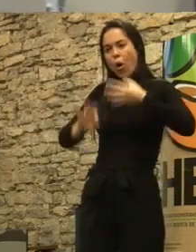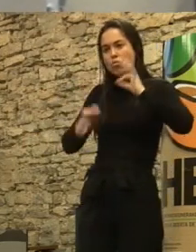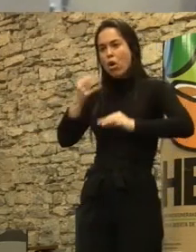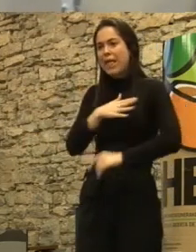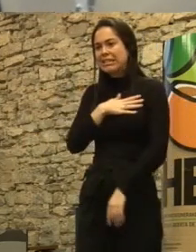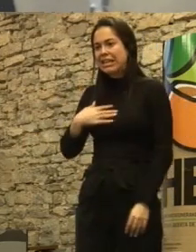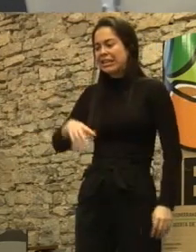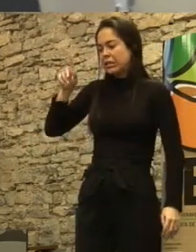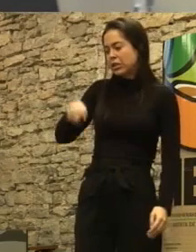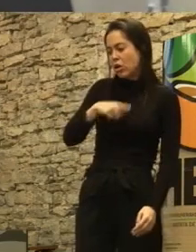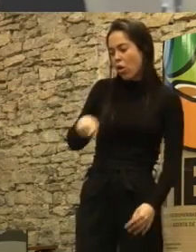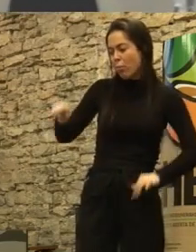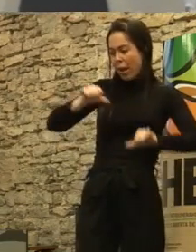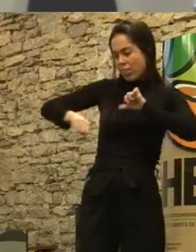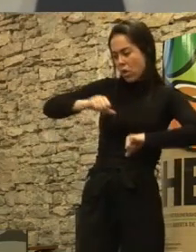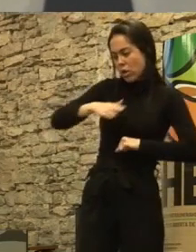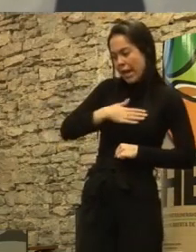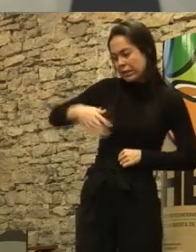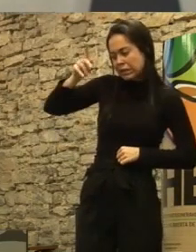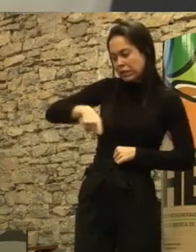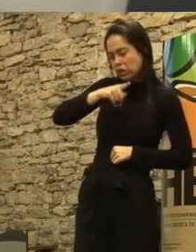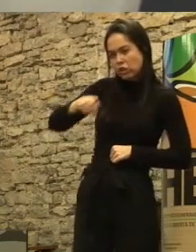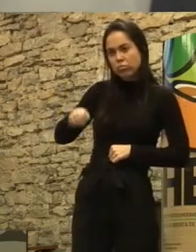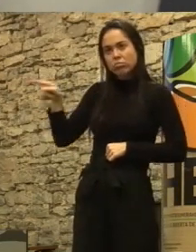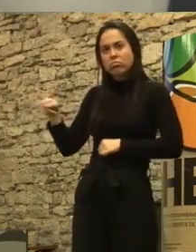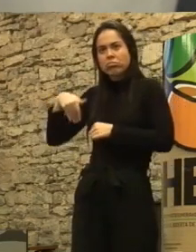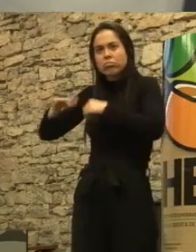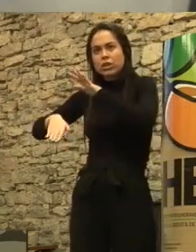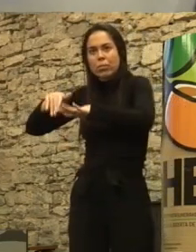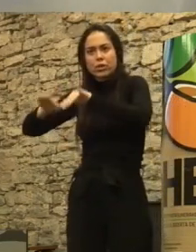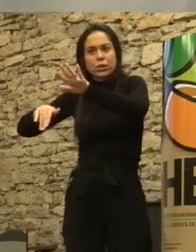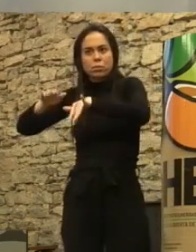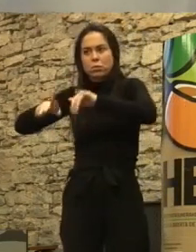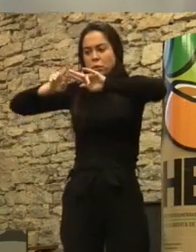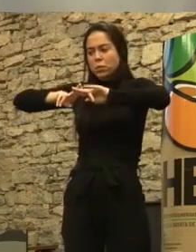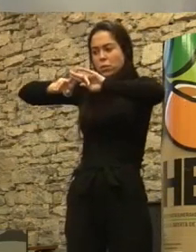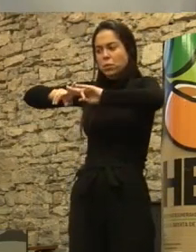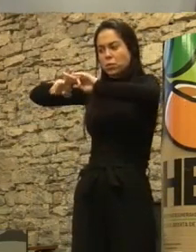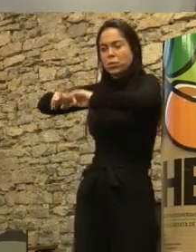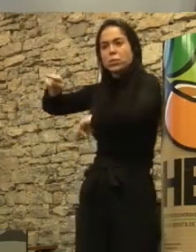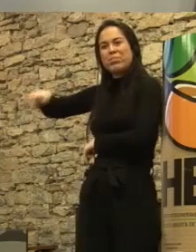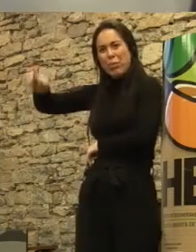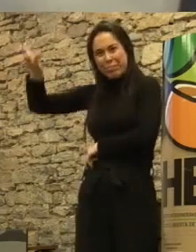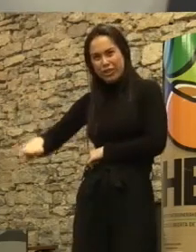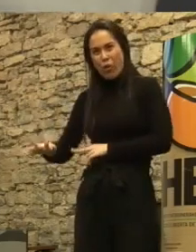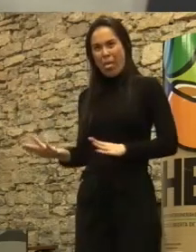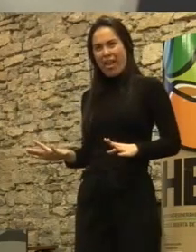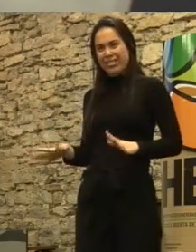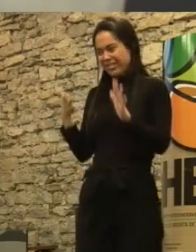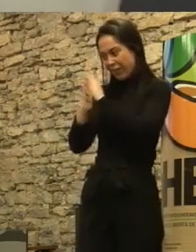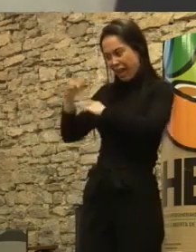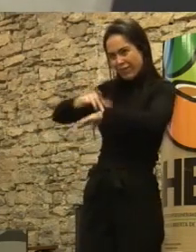hormonas, si quiere hacer operaciones. Es un paso a paso que decide él o ella, como persona, no como enfermo mental. Y